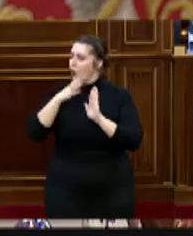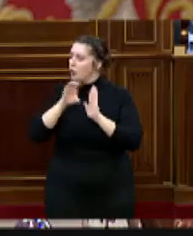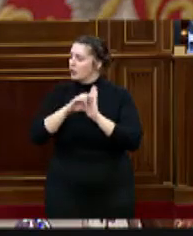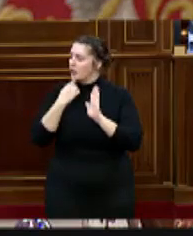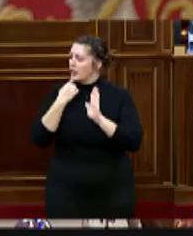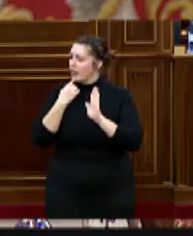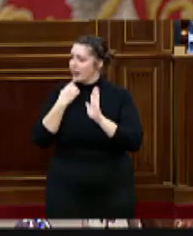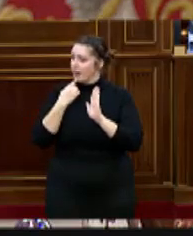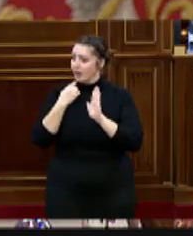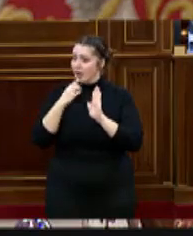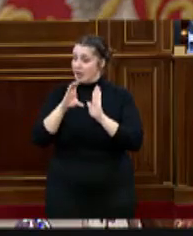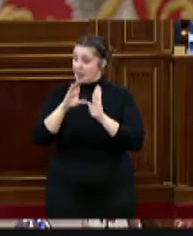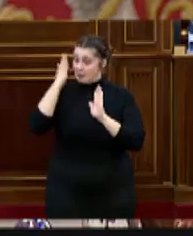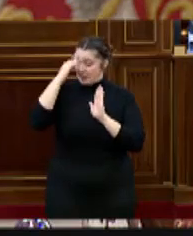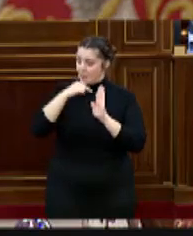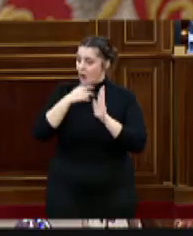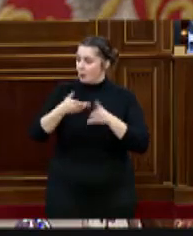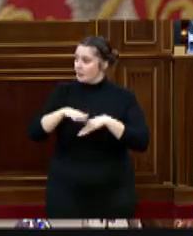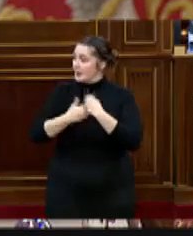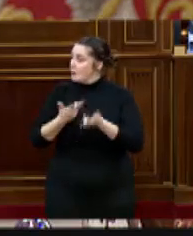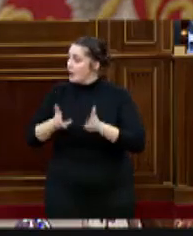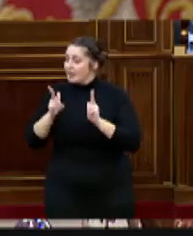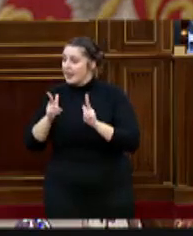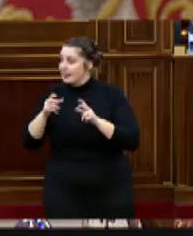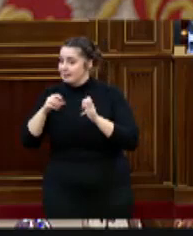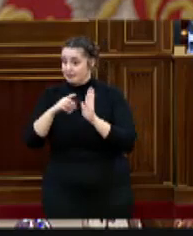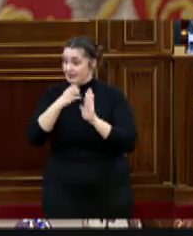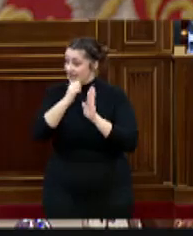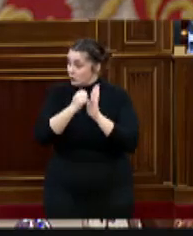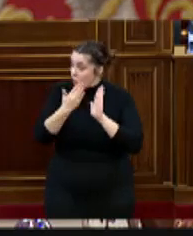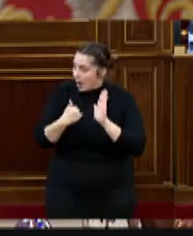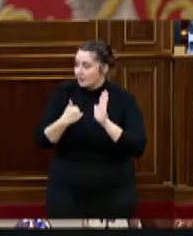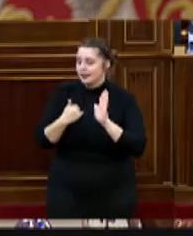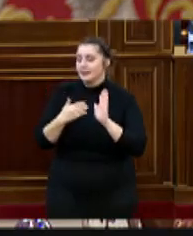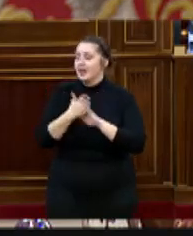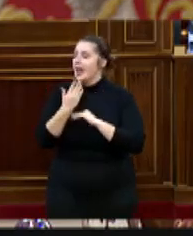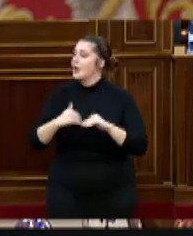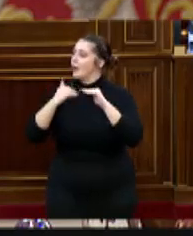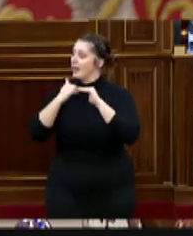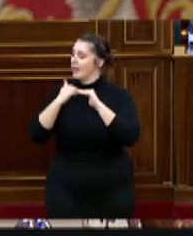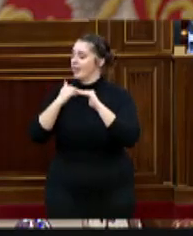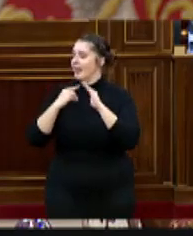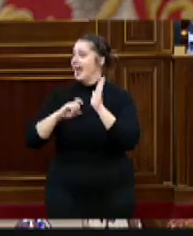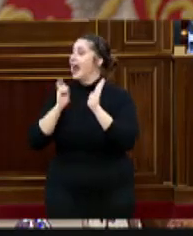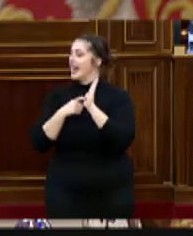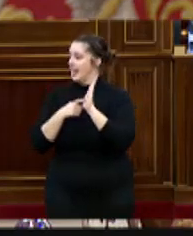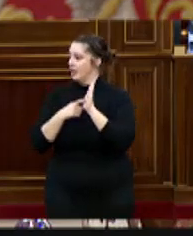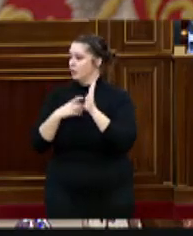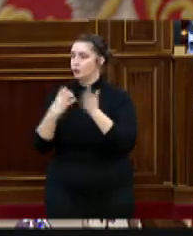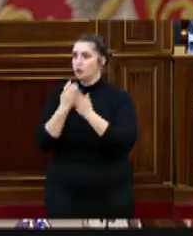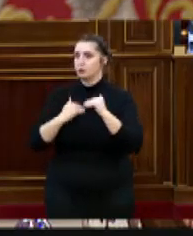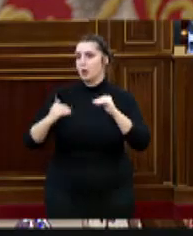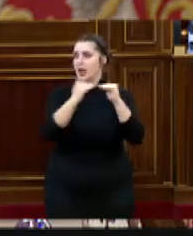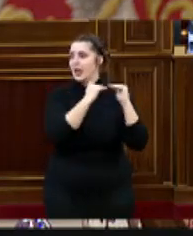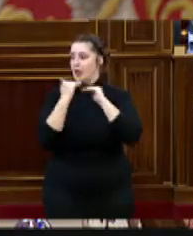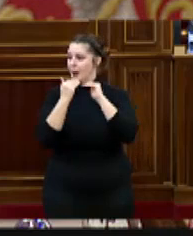no Sería posible la democracia y me refiero a la igualdad ante la ley la democracia en toda su expresión y